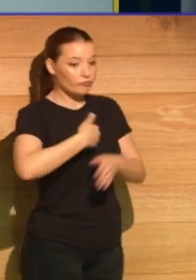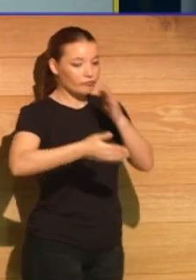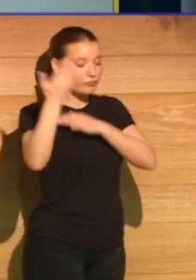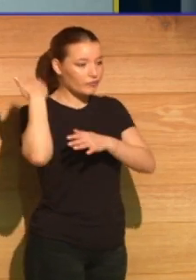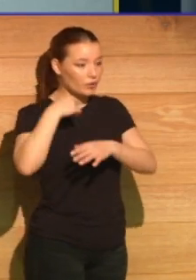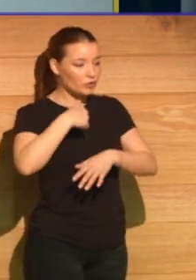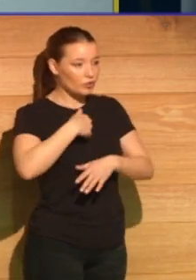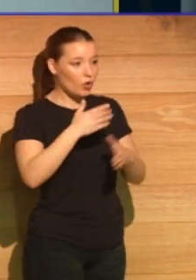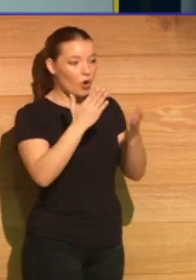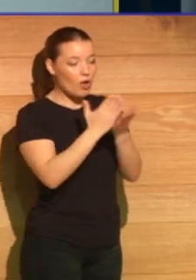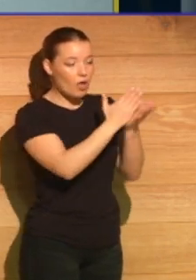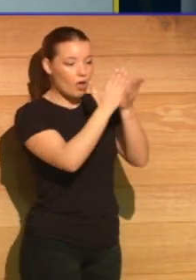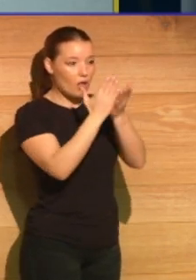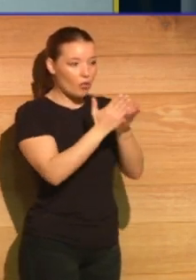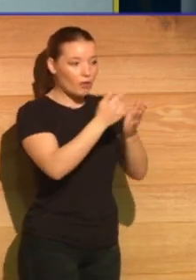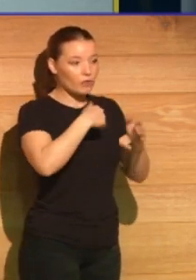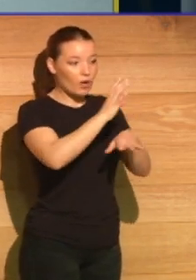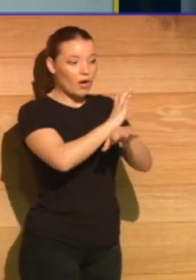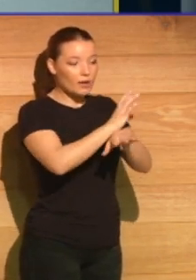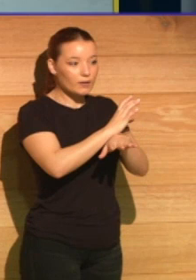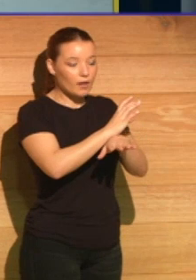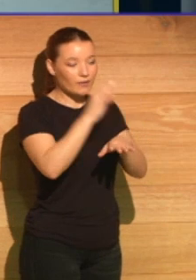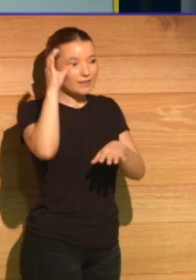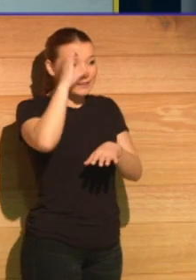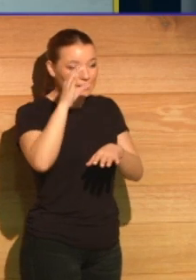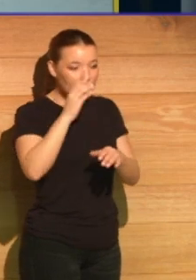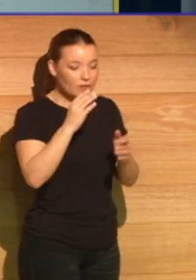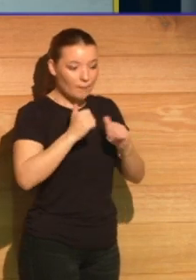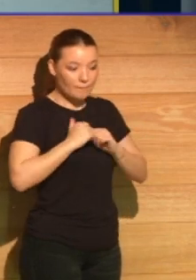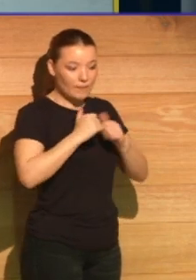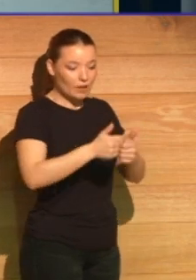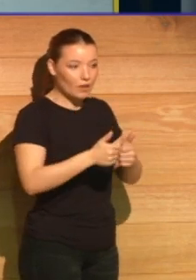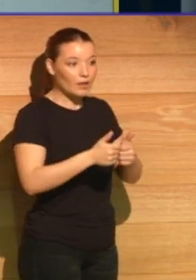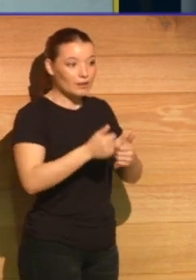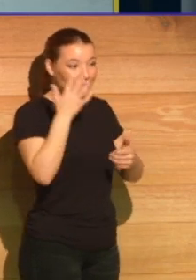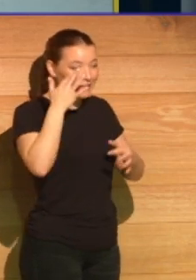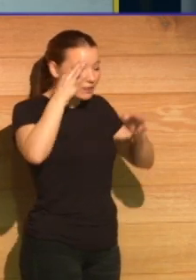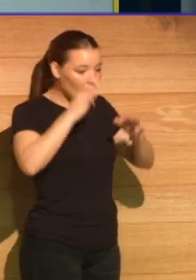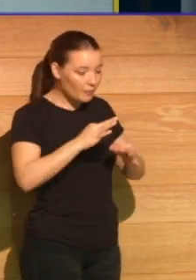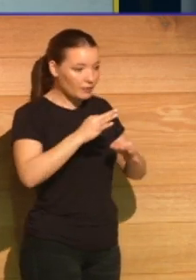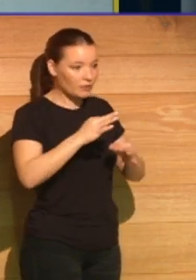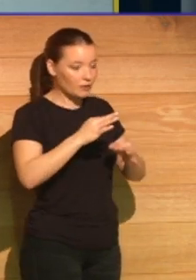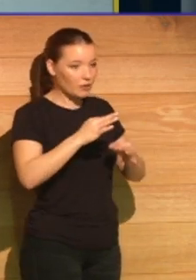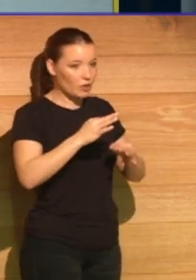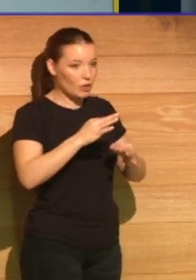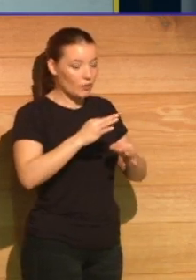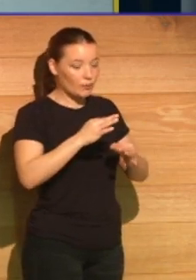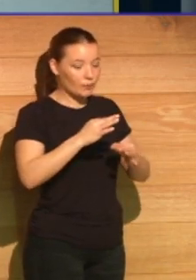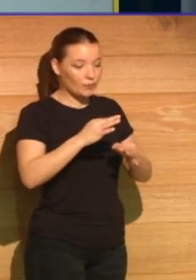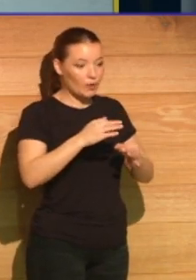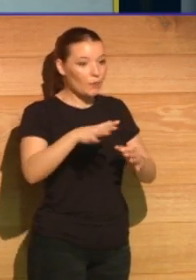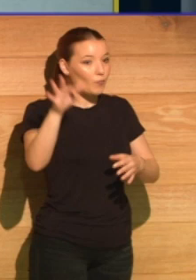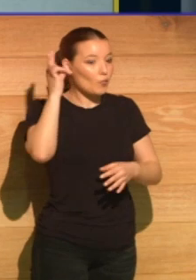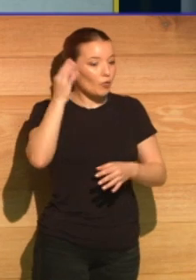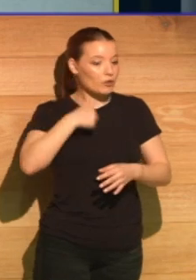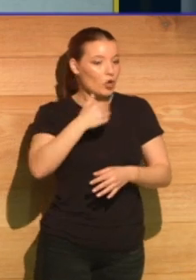cuando empecé mi carrera científica, realmente la mujer, por lo menos que yo entonces conocía, porque había tenido